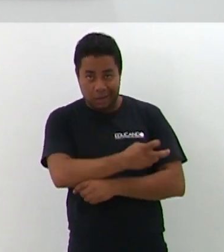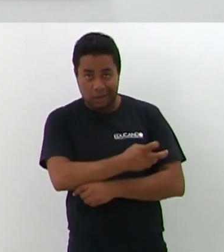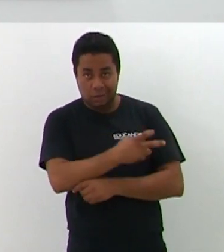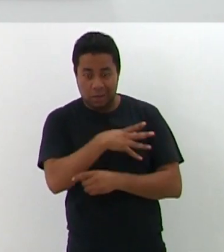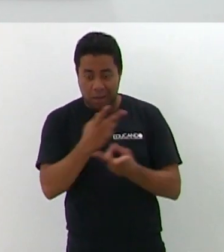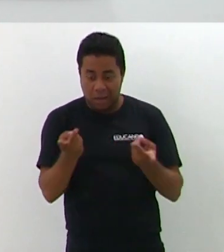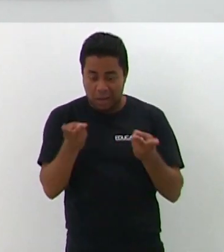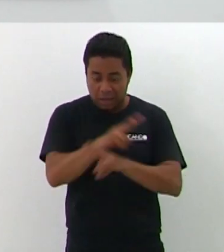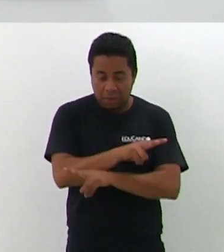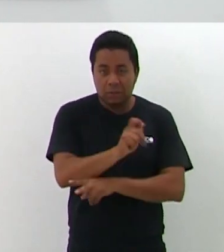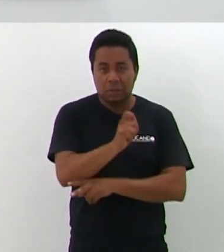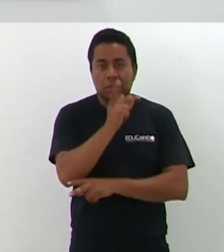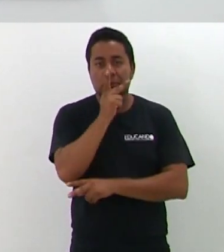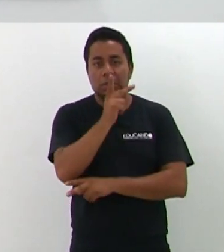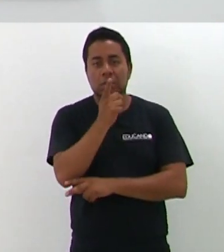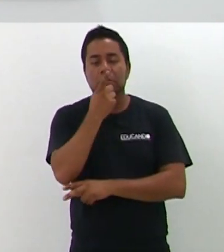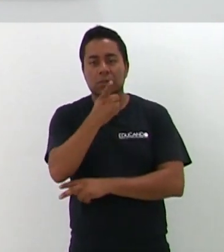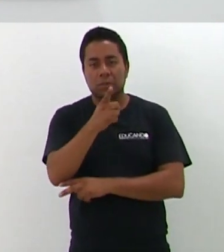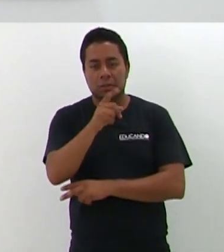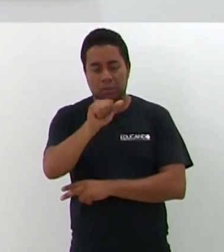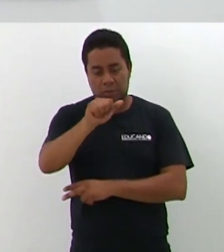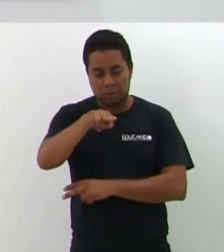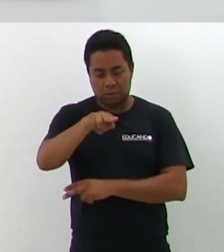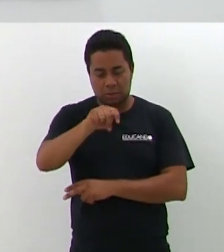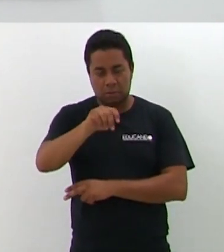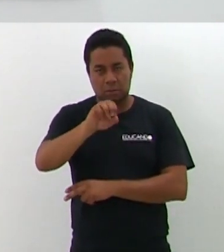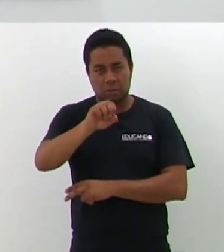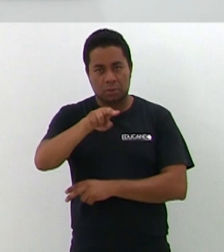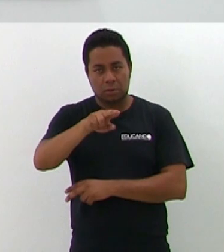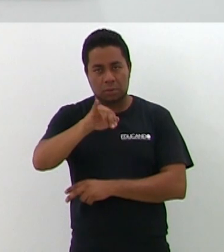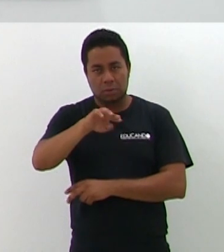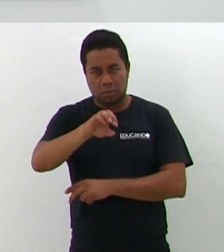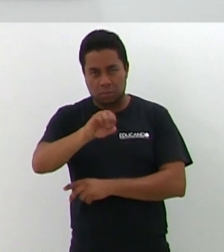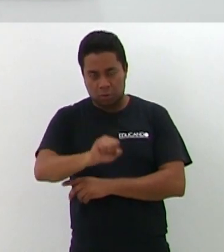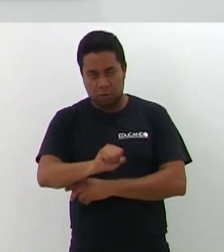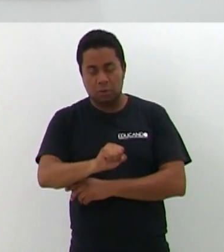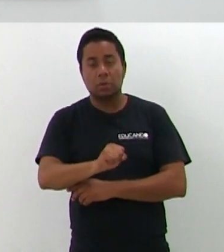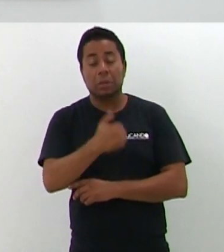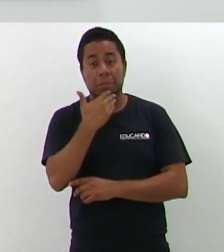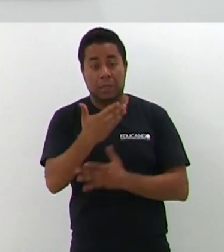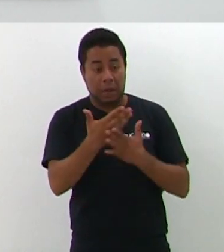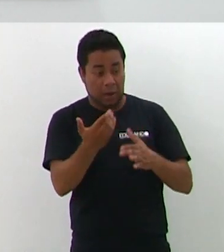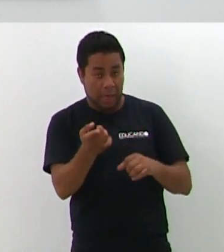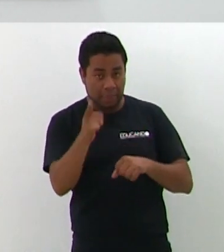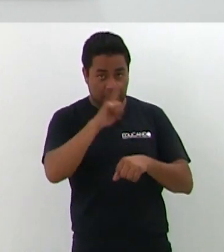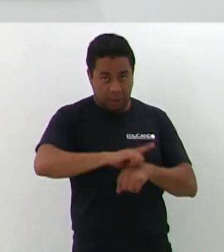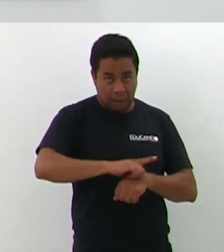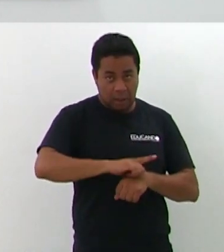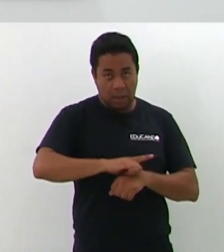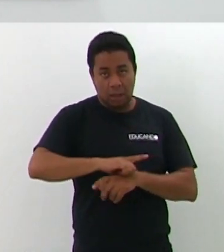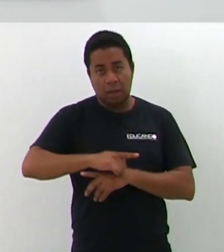las palabras, se dice que son antónimos. Bien, día, noche.